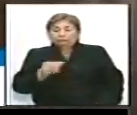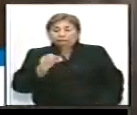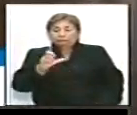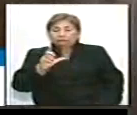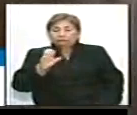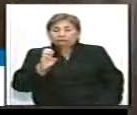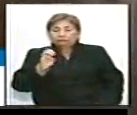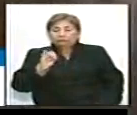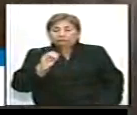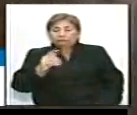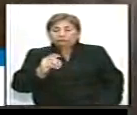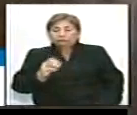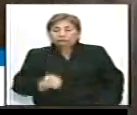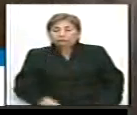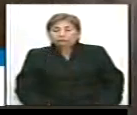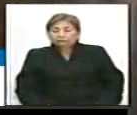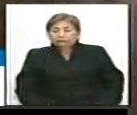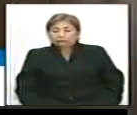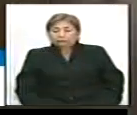Fato.